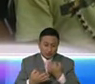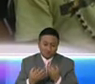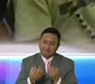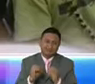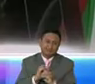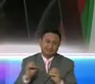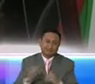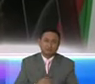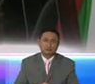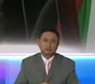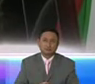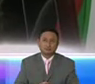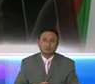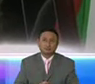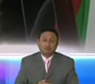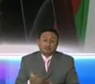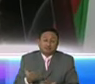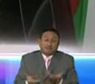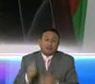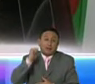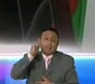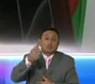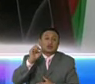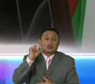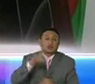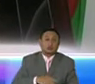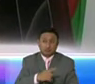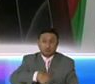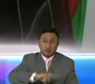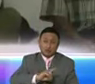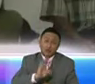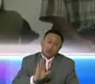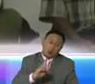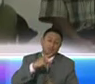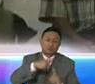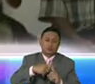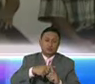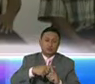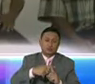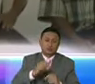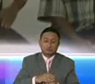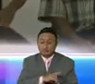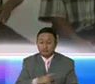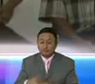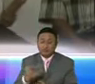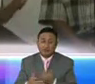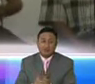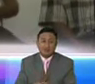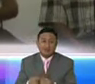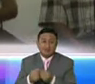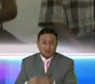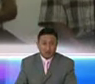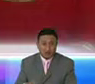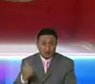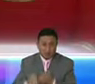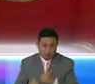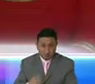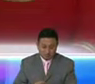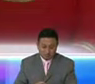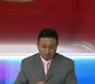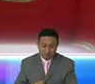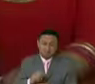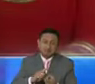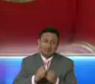la gestión ante el legislativo, hay un optimismo moderado, por lo que de fracasar implementarían otras acciones. La